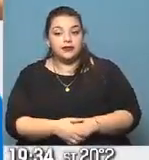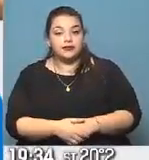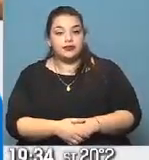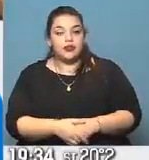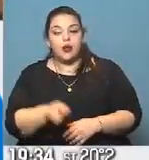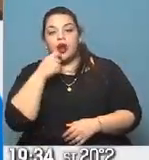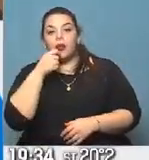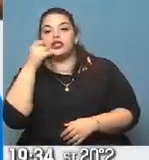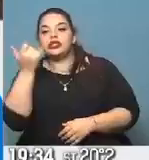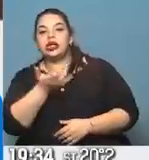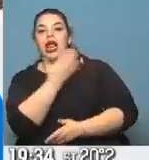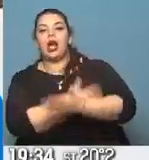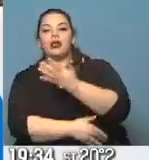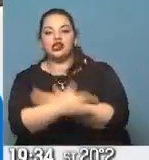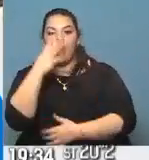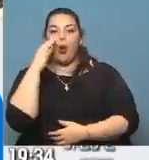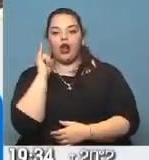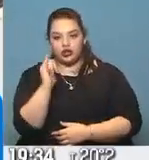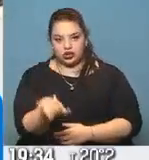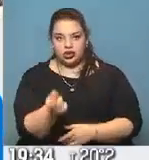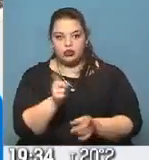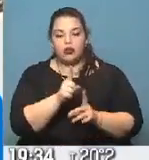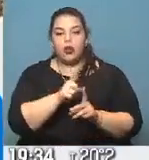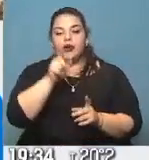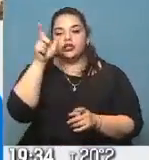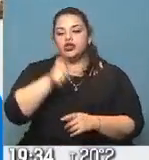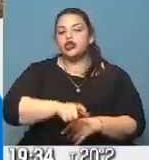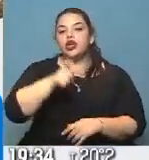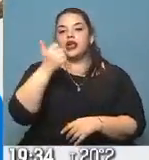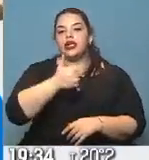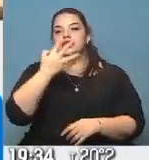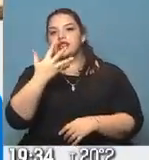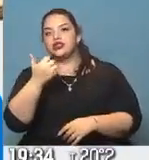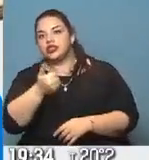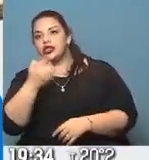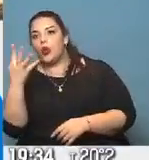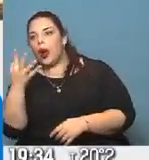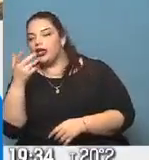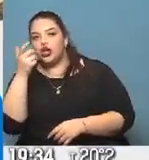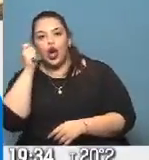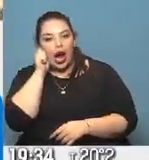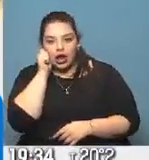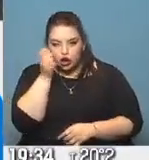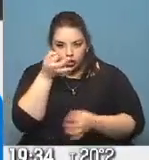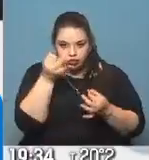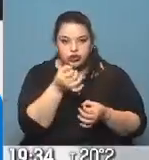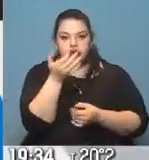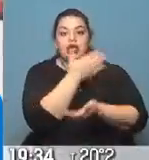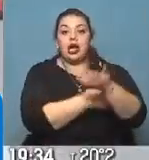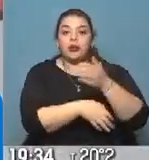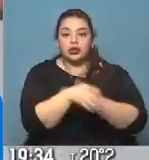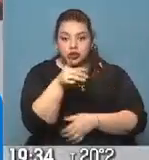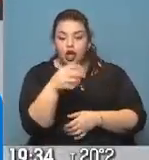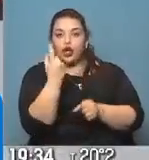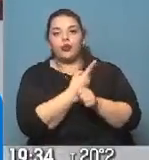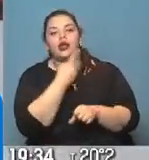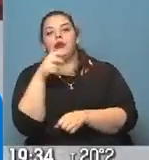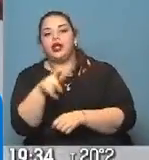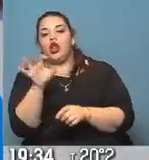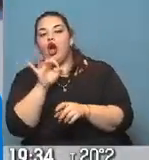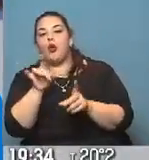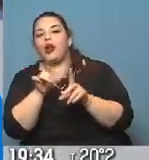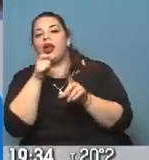invalidez. Entonces, la persona que se invalida a los 64 años, 11 meses y 20 días, vamos, bien exagerado, Sí. me quiebro,